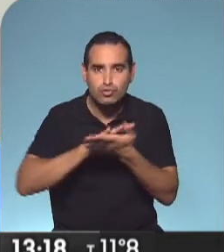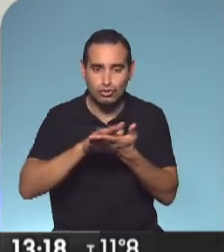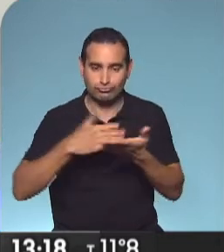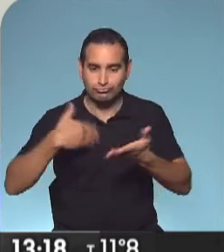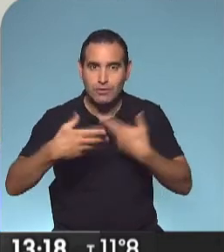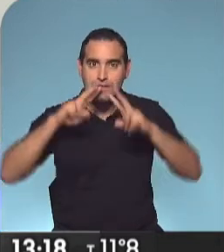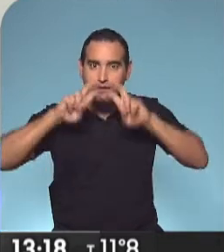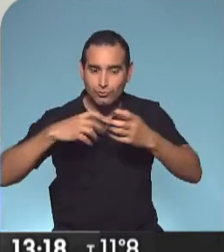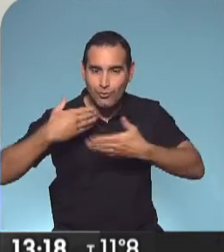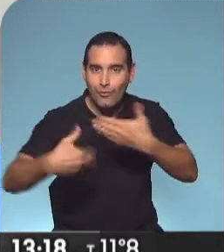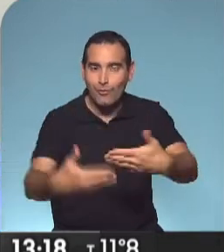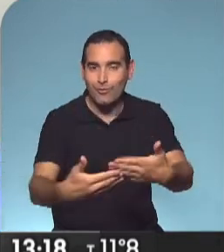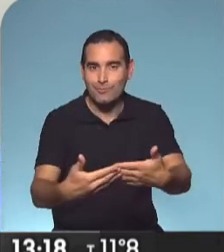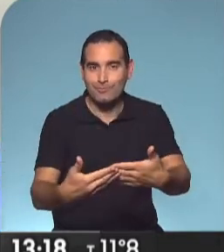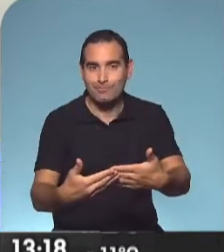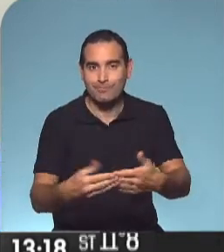en la investigación.